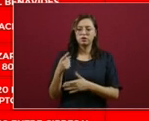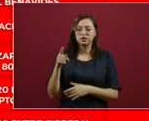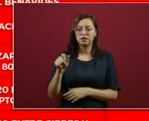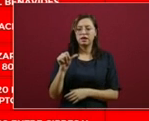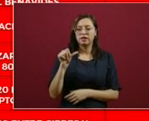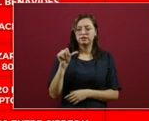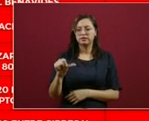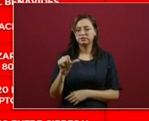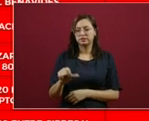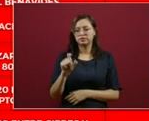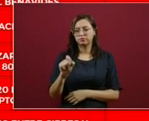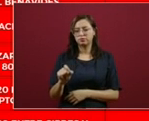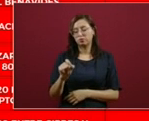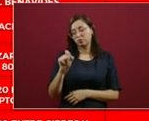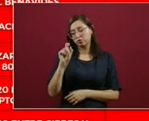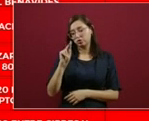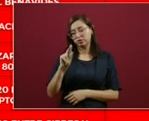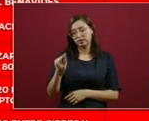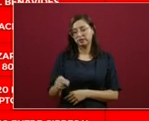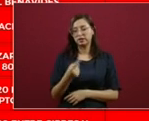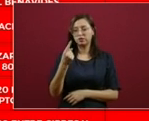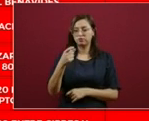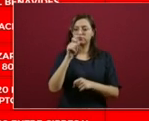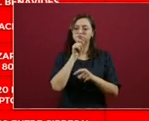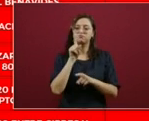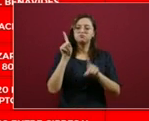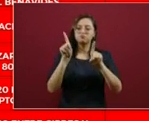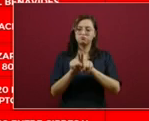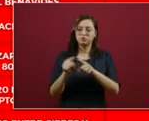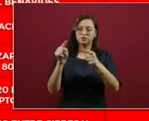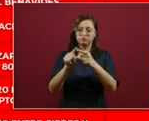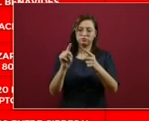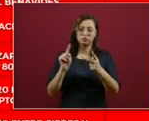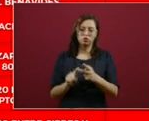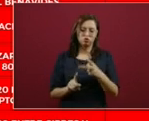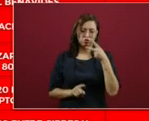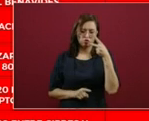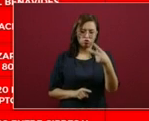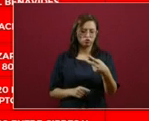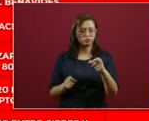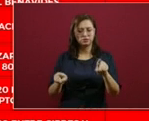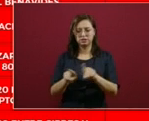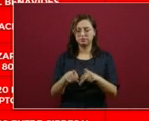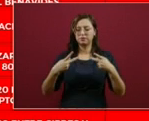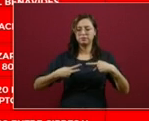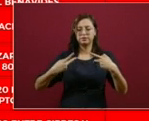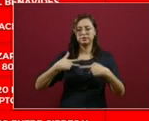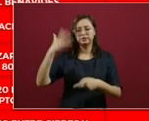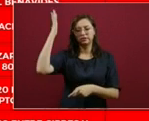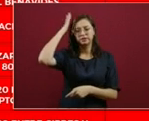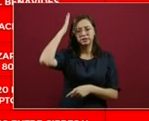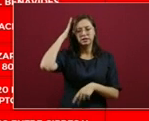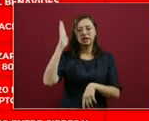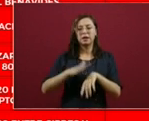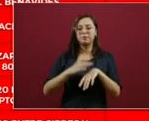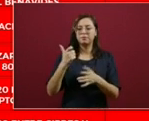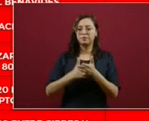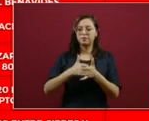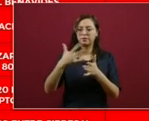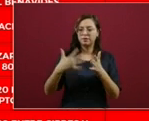a 16.81 de la misma razón social de Jesús Hermilio Sáenz de la Garza, y el más económico está